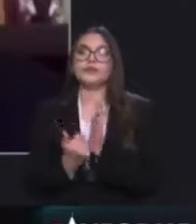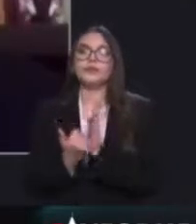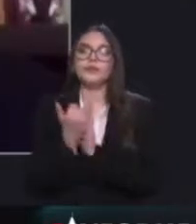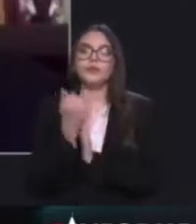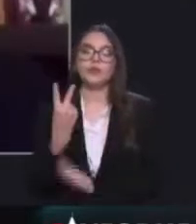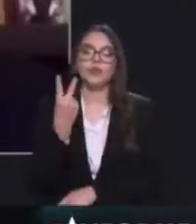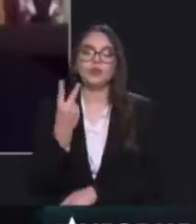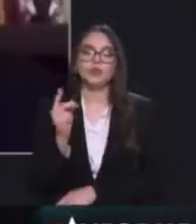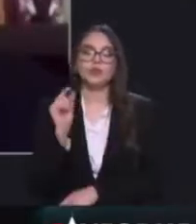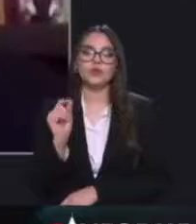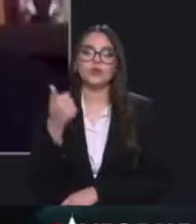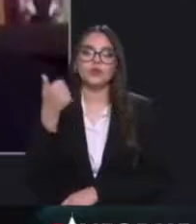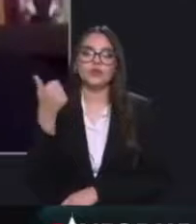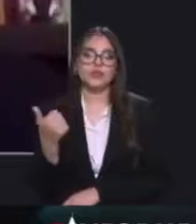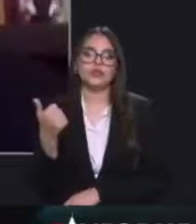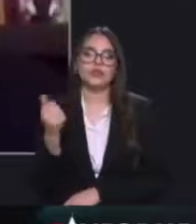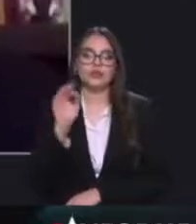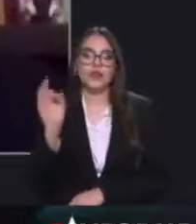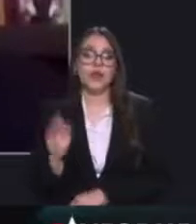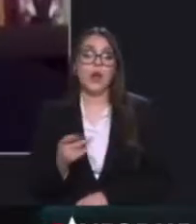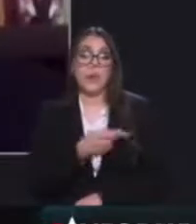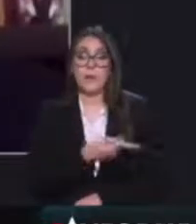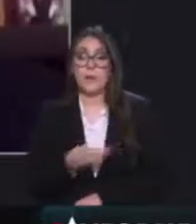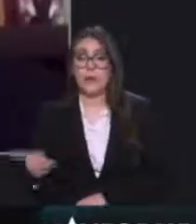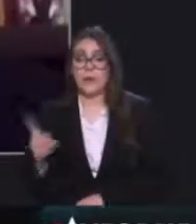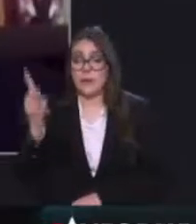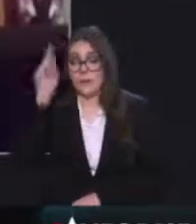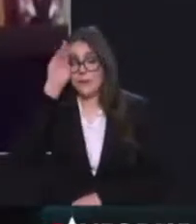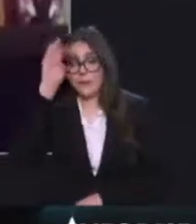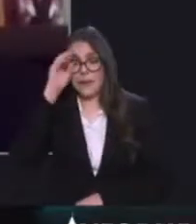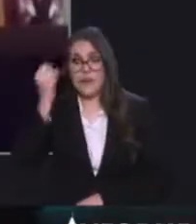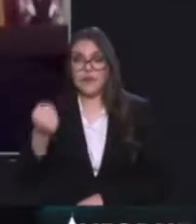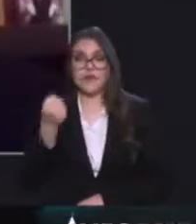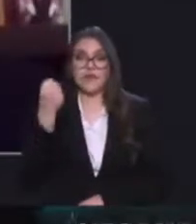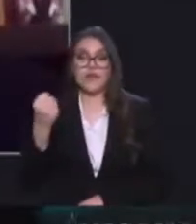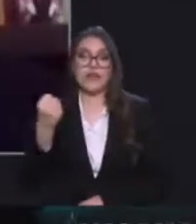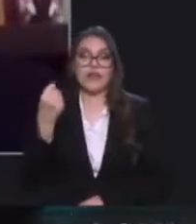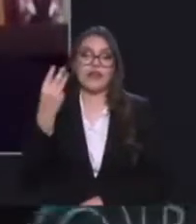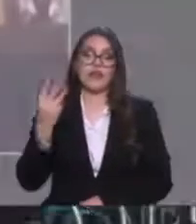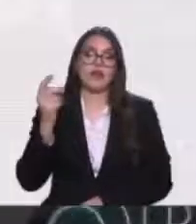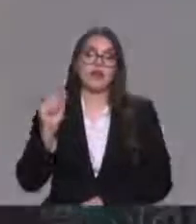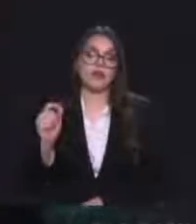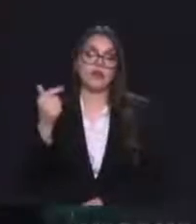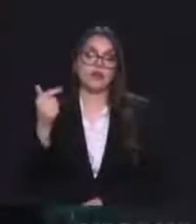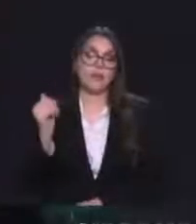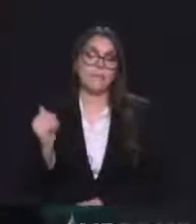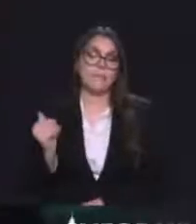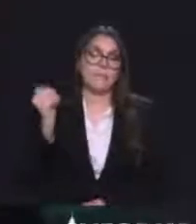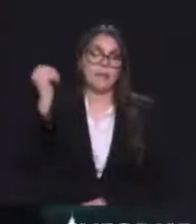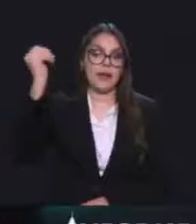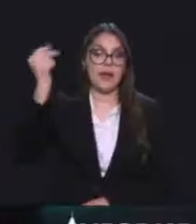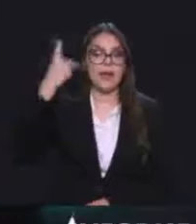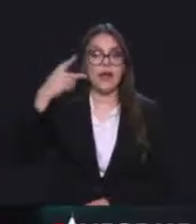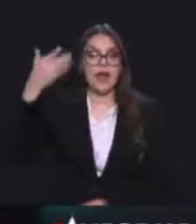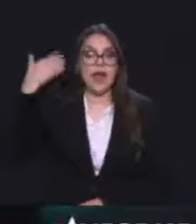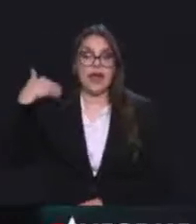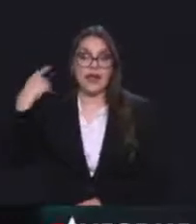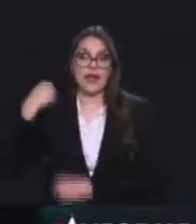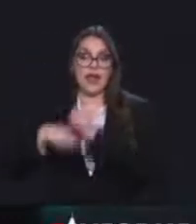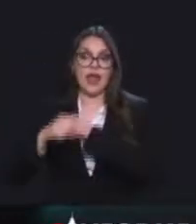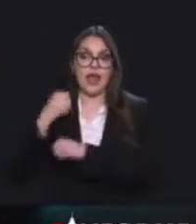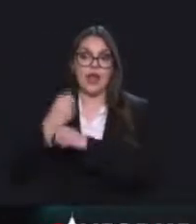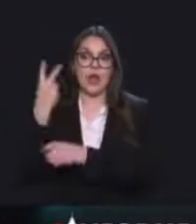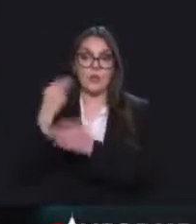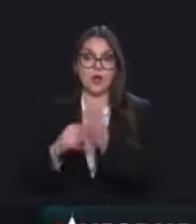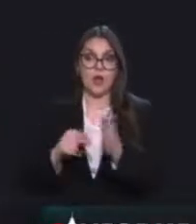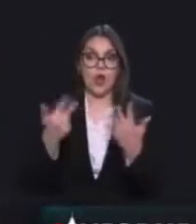puntos porcentuales y la pobreza extrema en 3.7, todavía más de los que de por sí se incrementó. En cambio, en 2008, si no